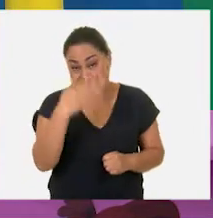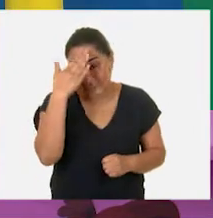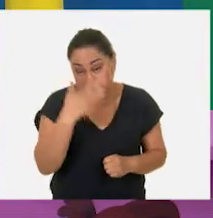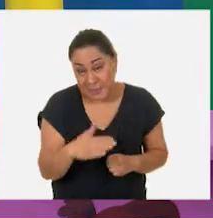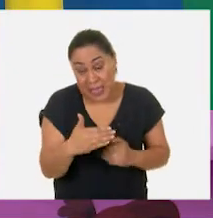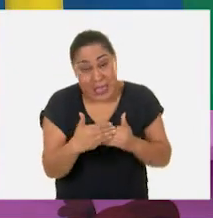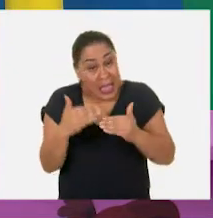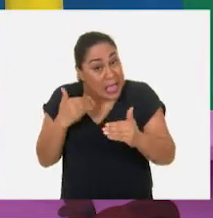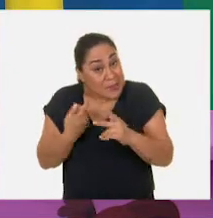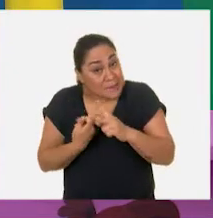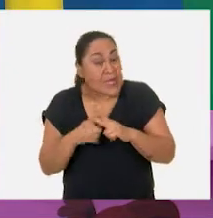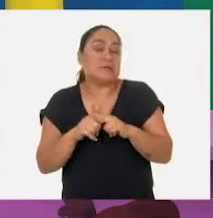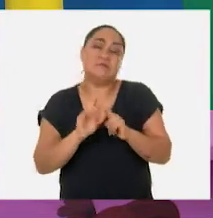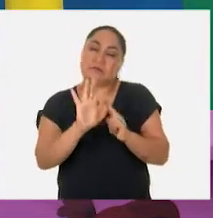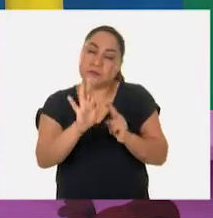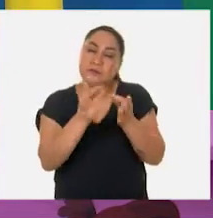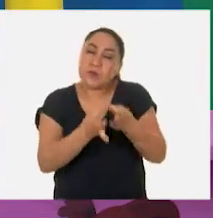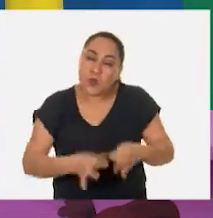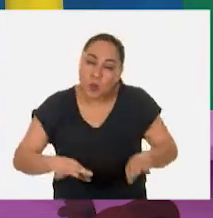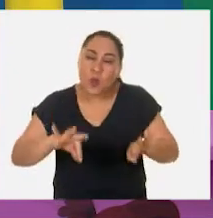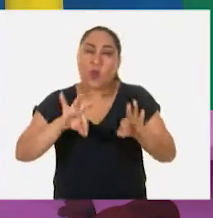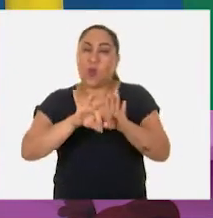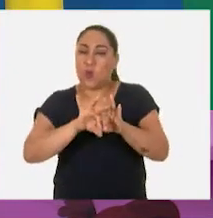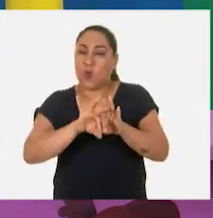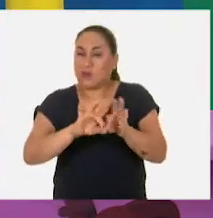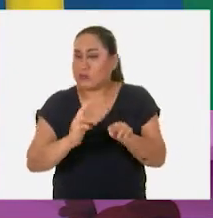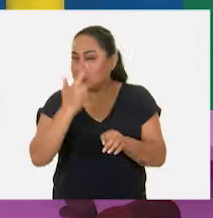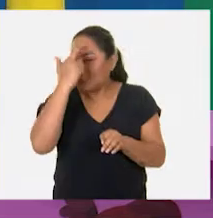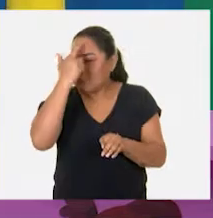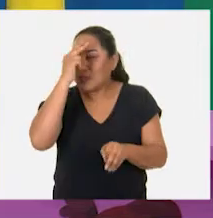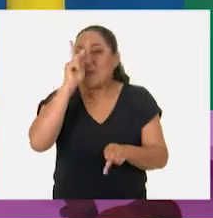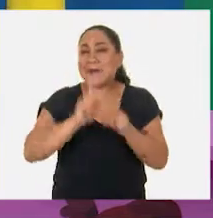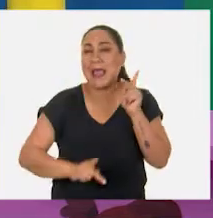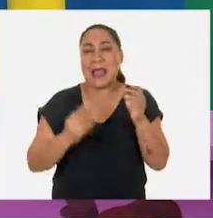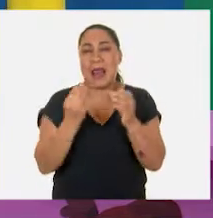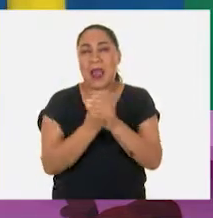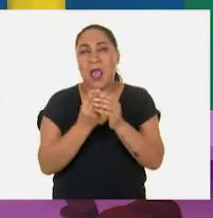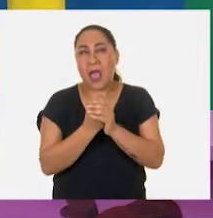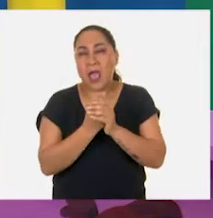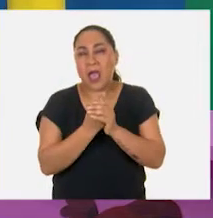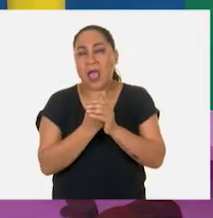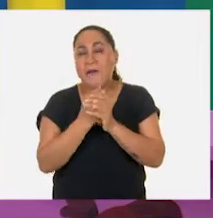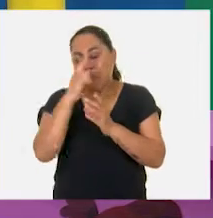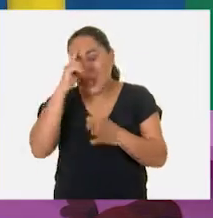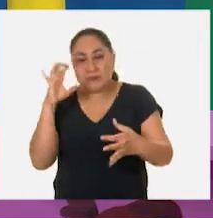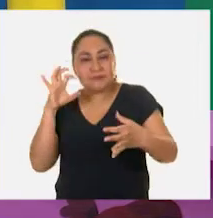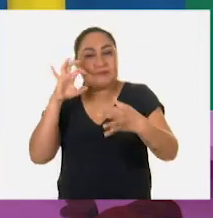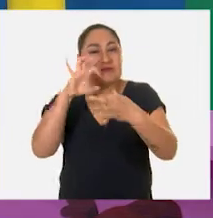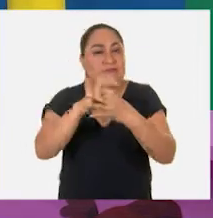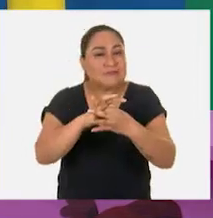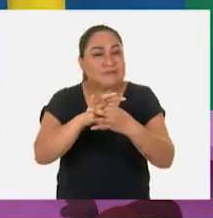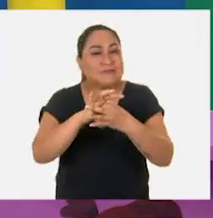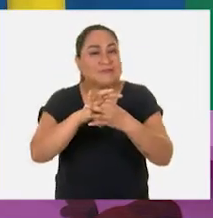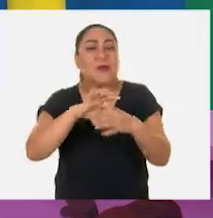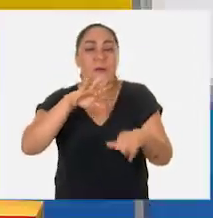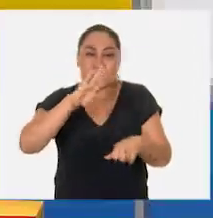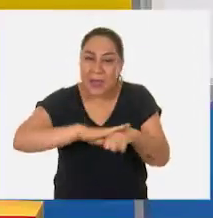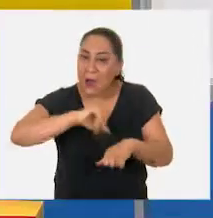comenzar es importante recordar un poco lo que vimos la clase pasada para relacionar los aprendizajes pasados con los